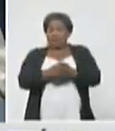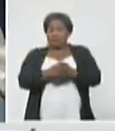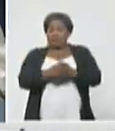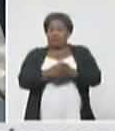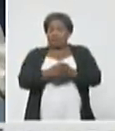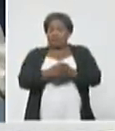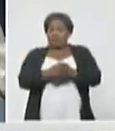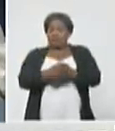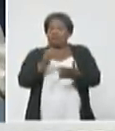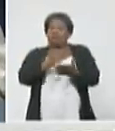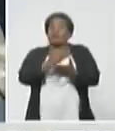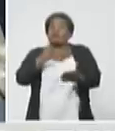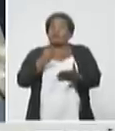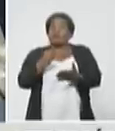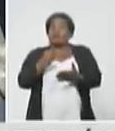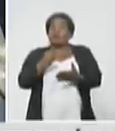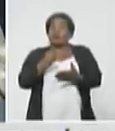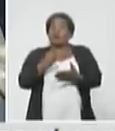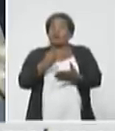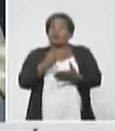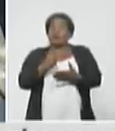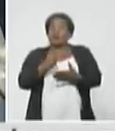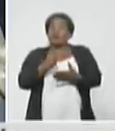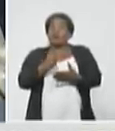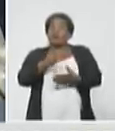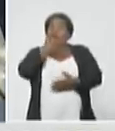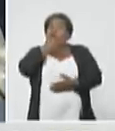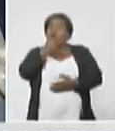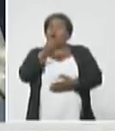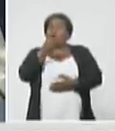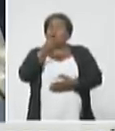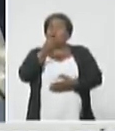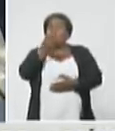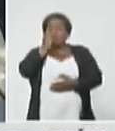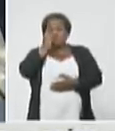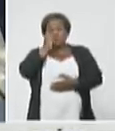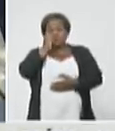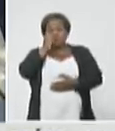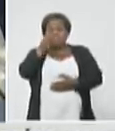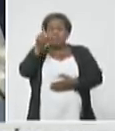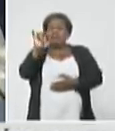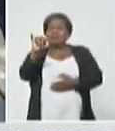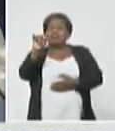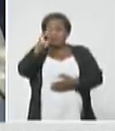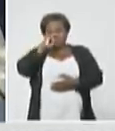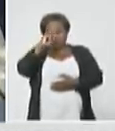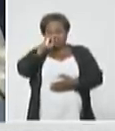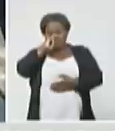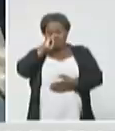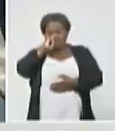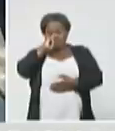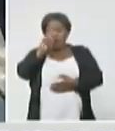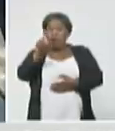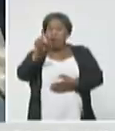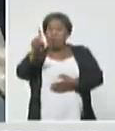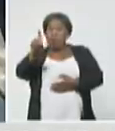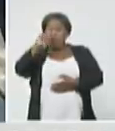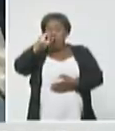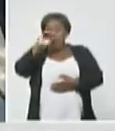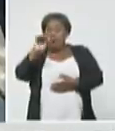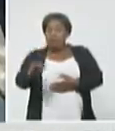confirman un jovencito, pudiéramos decir, de 16 años y una niña de 1 año